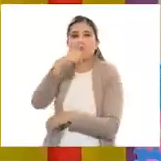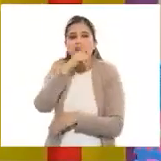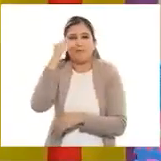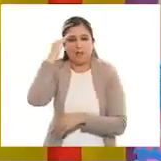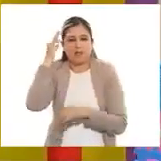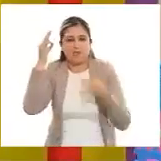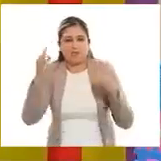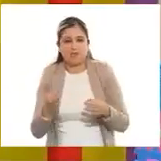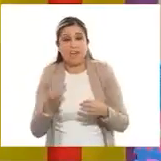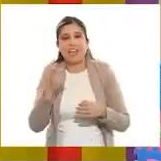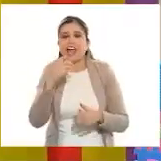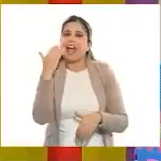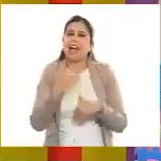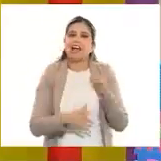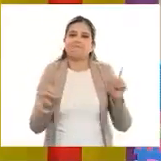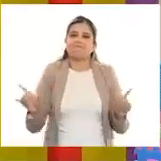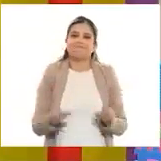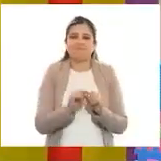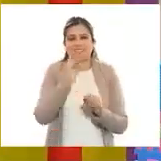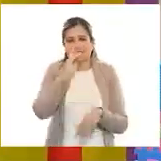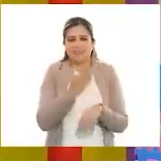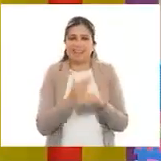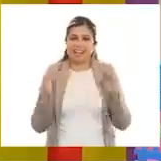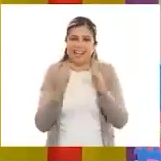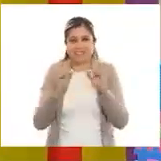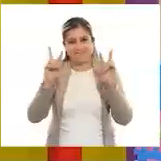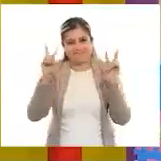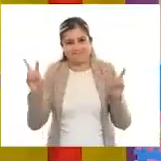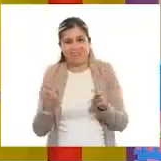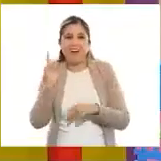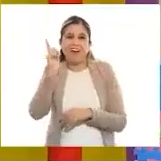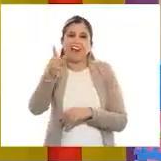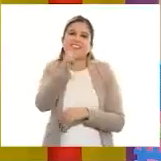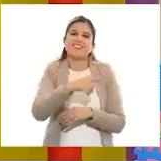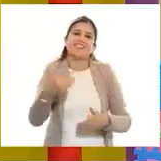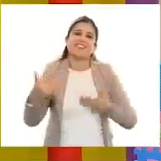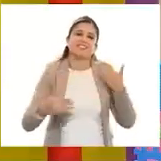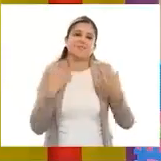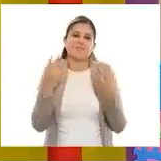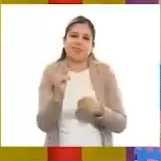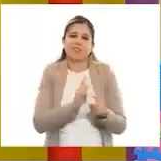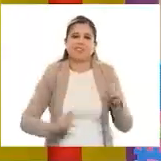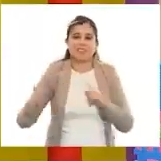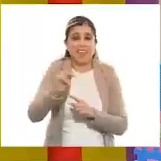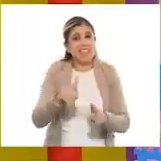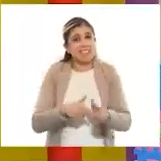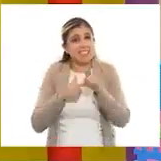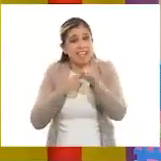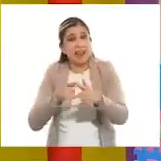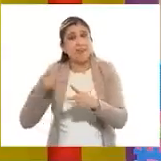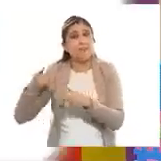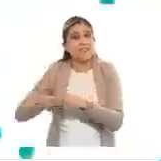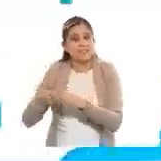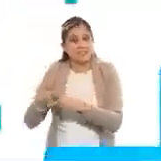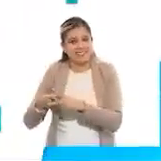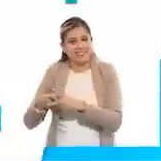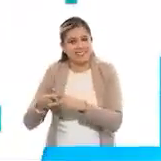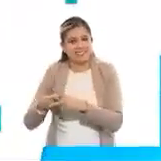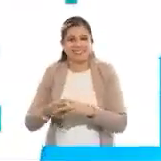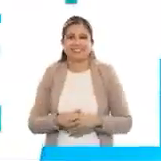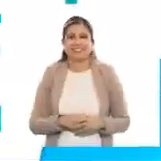con responsabilidades en casa. Espero que lo hayan disfrutado tanto como nosotras. Continuamos con matemáticas.